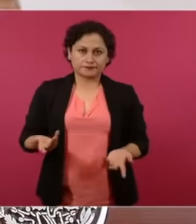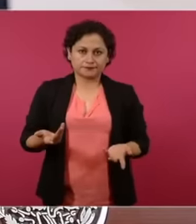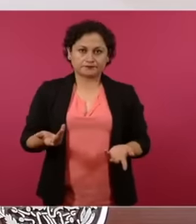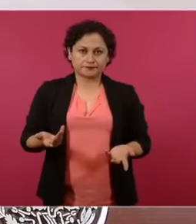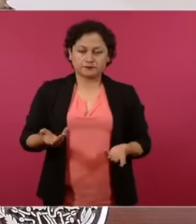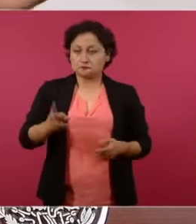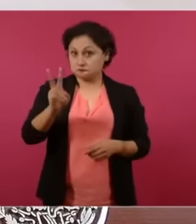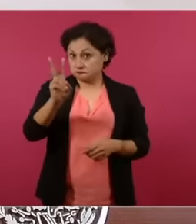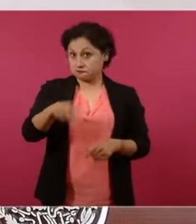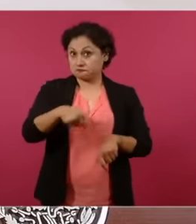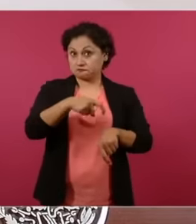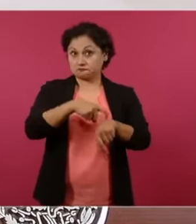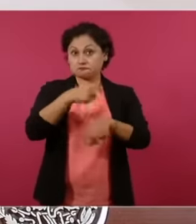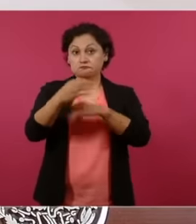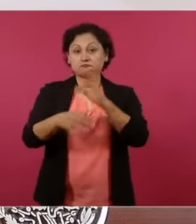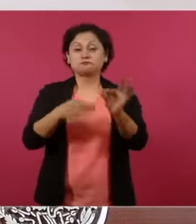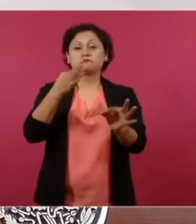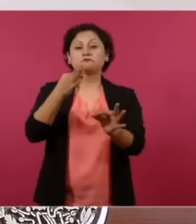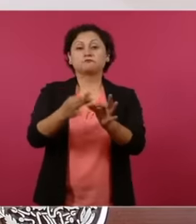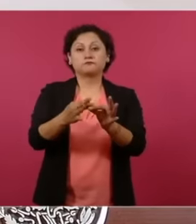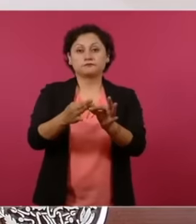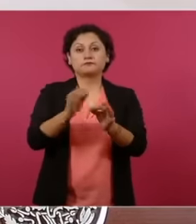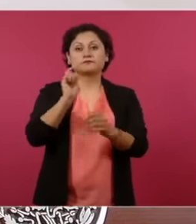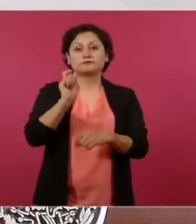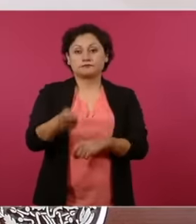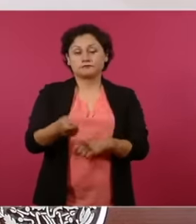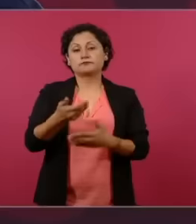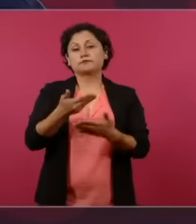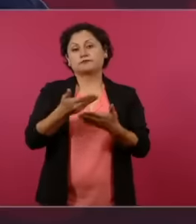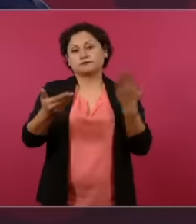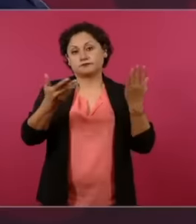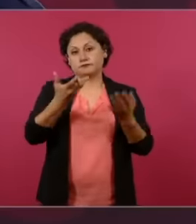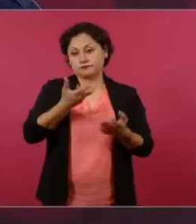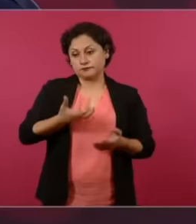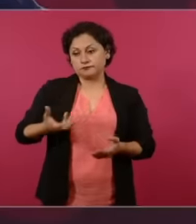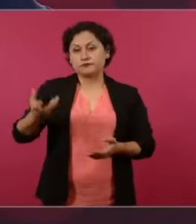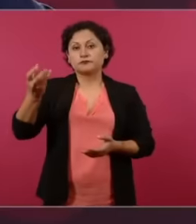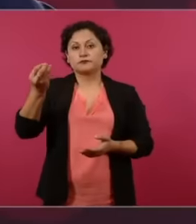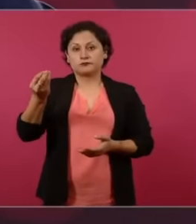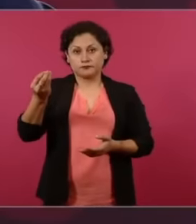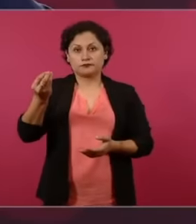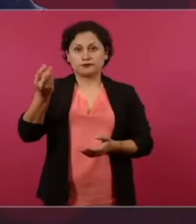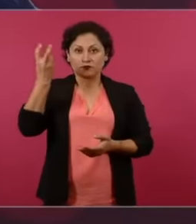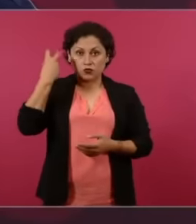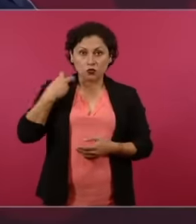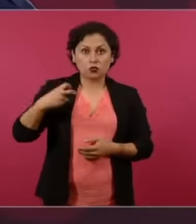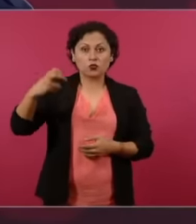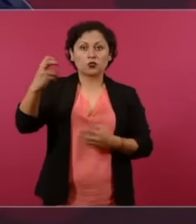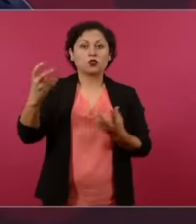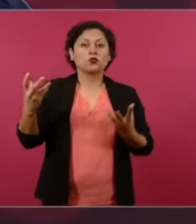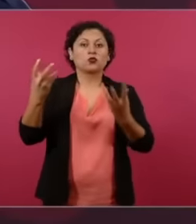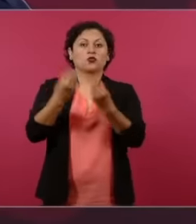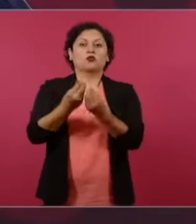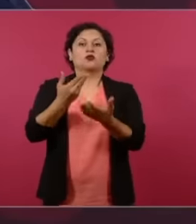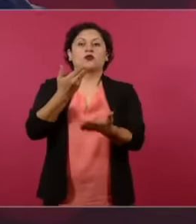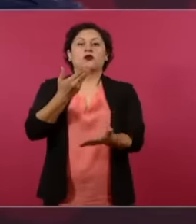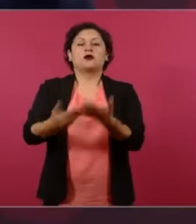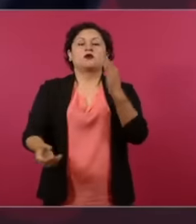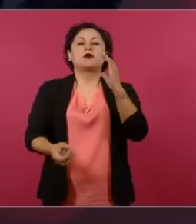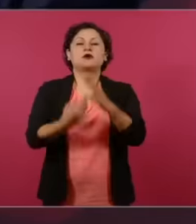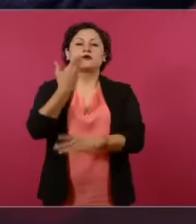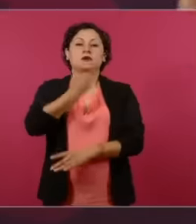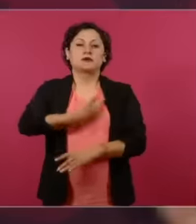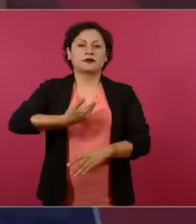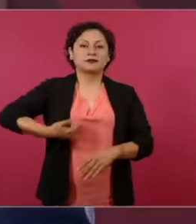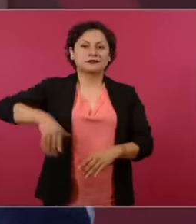de que vamos juntos a una gira con la presidenta, y ella